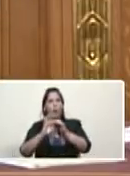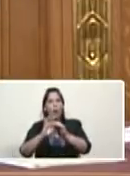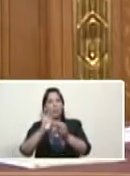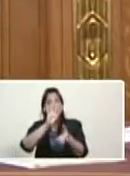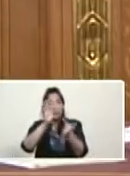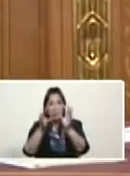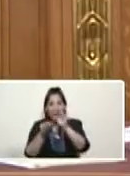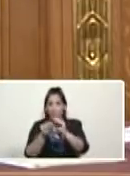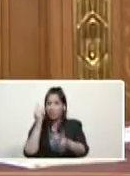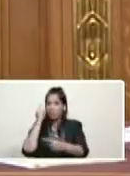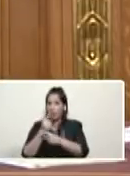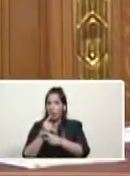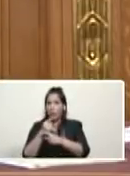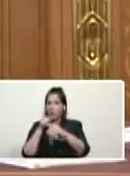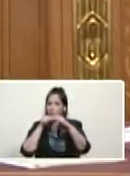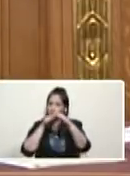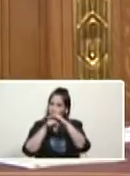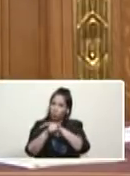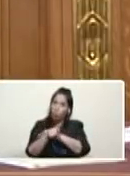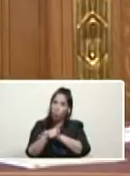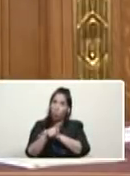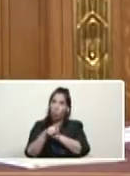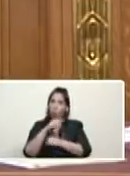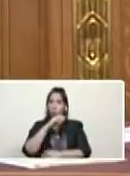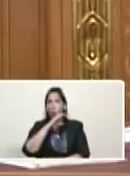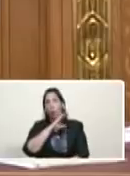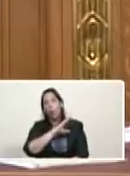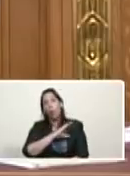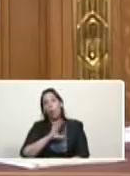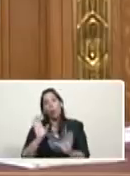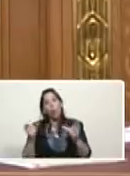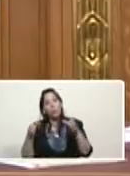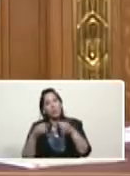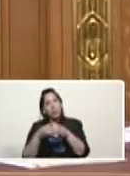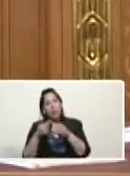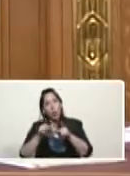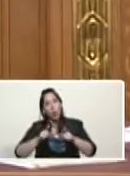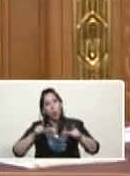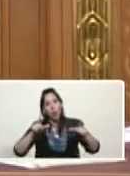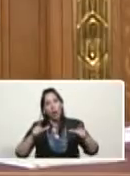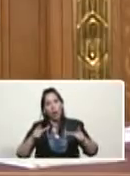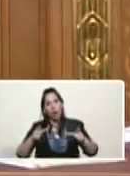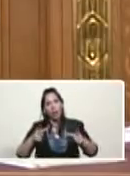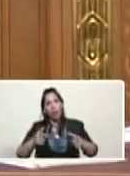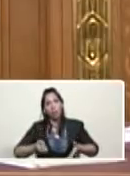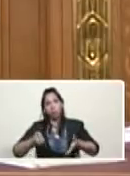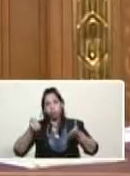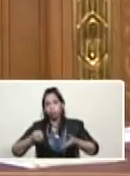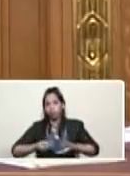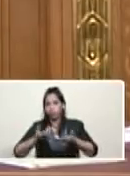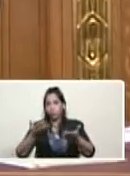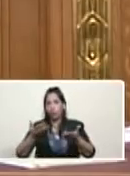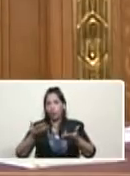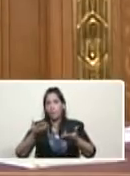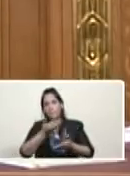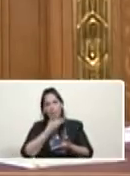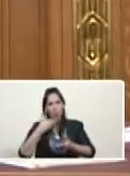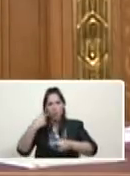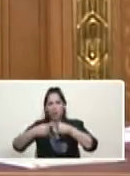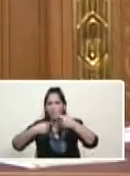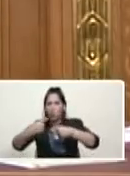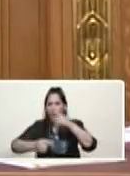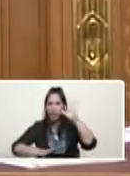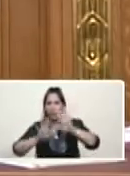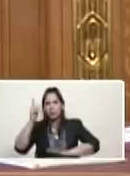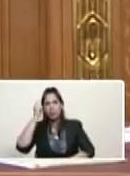allá. Comité locales de abastecimiento, muy bien, mejorarlo. Cada 15 días, ampliar los